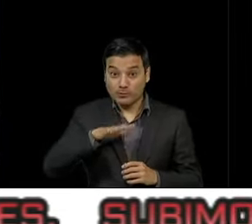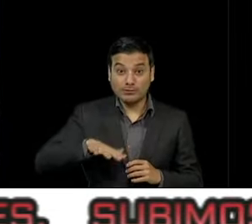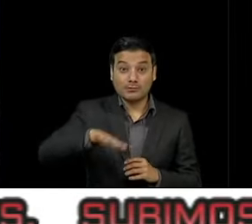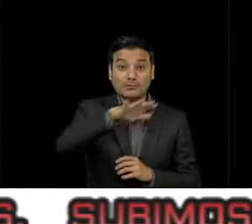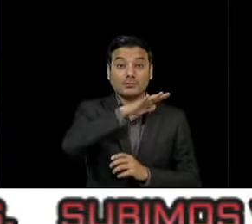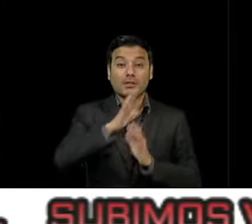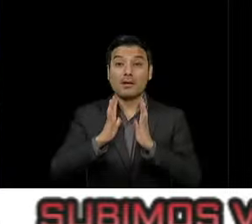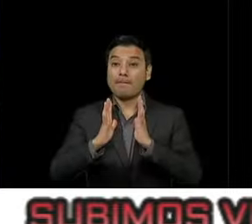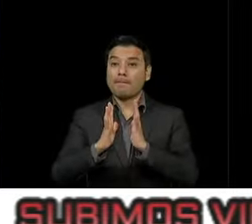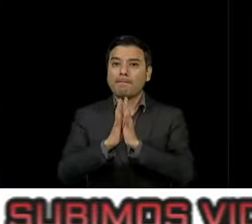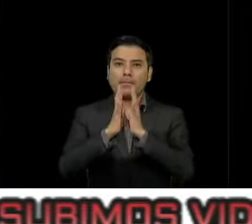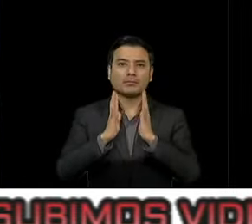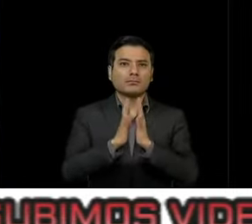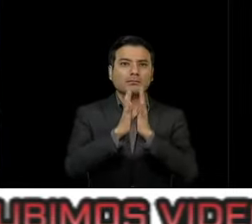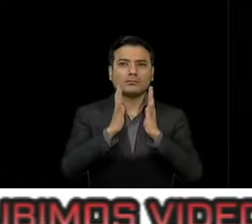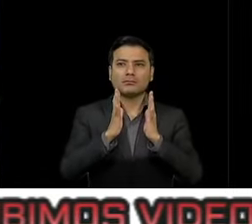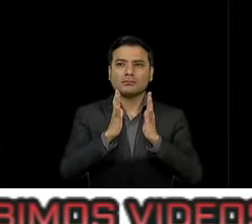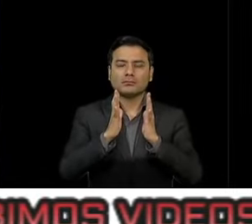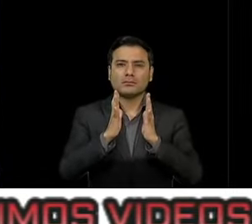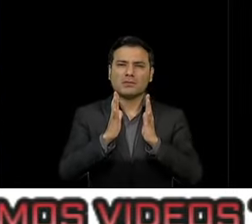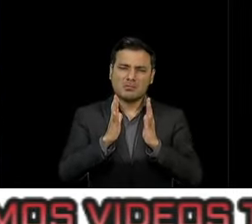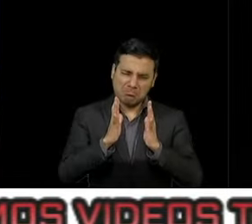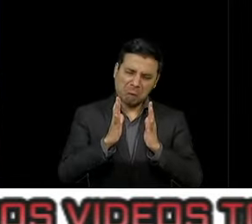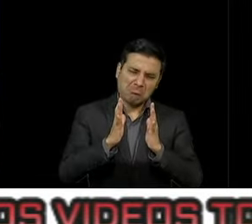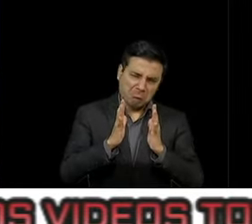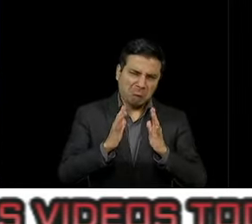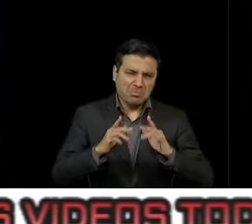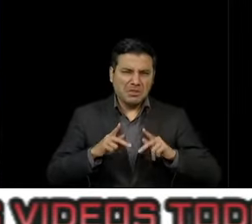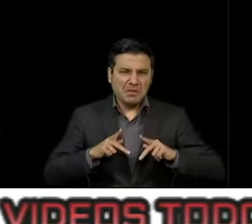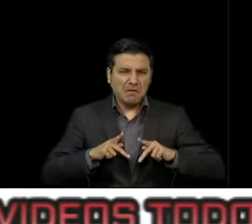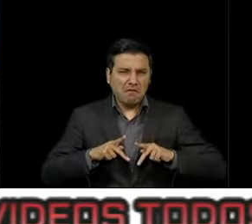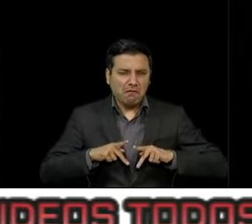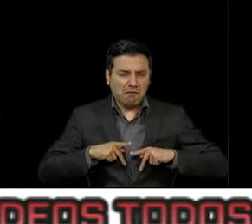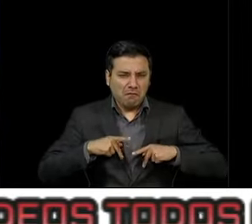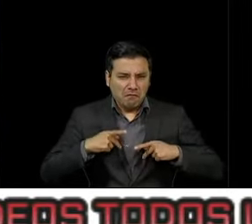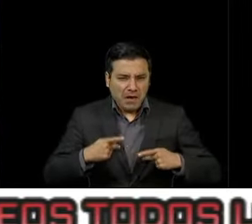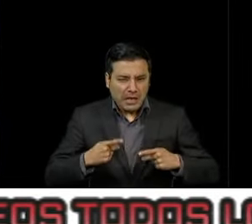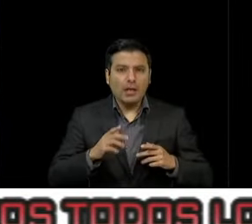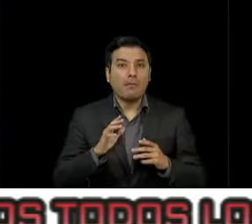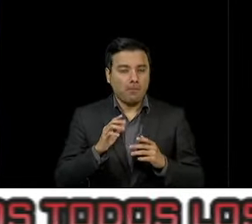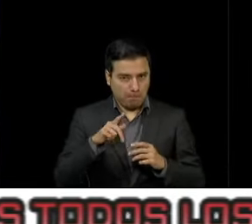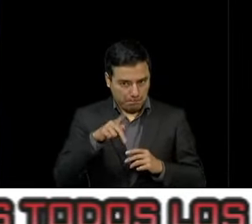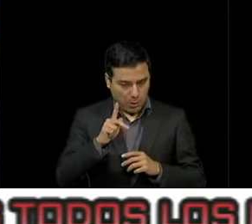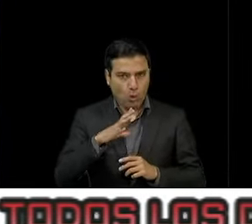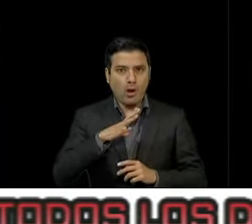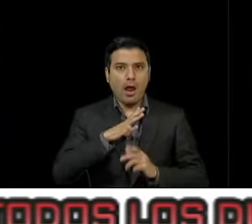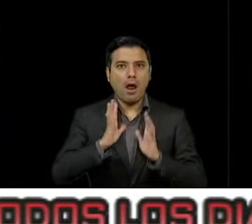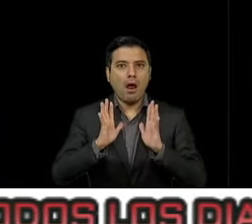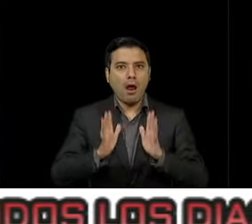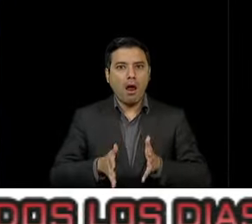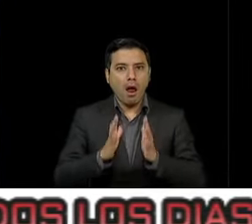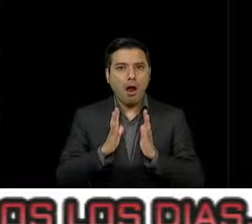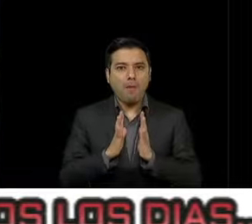democracia, si quieren ustedes, frágil, pero una democracia al fin y al cabo. Durante mucho tiempo, desde el gobierno